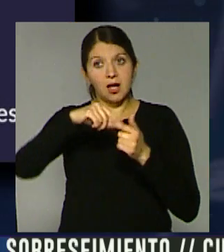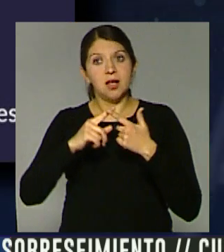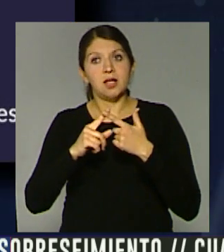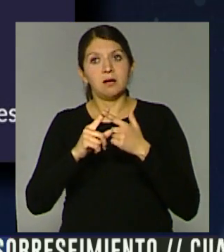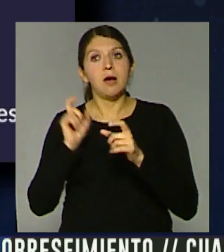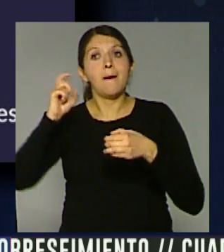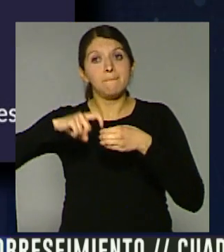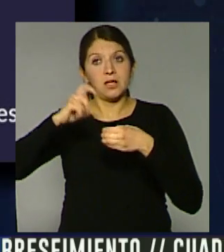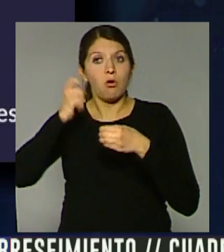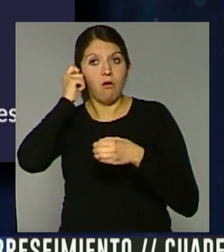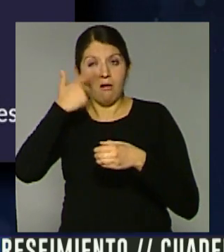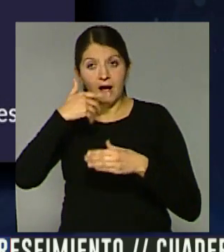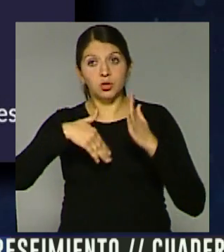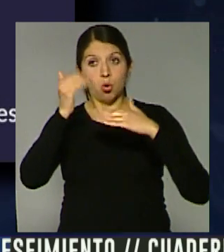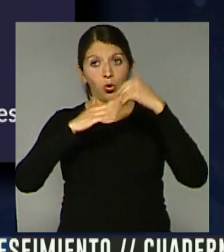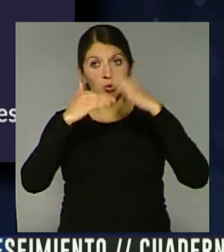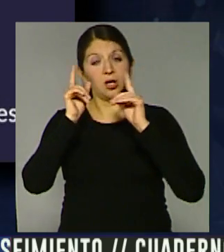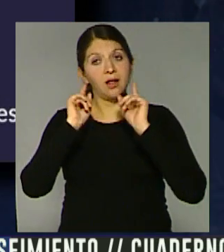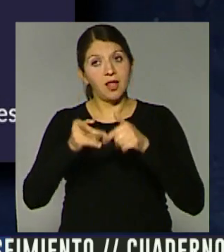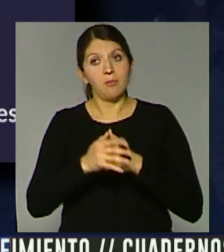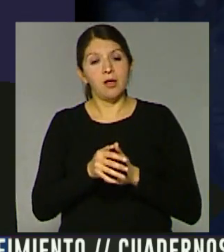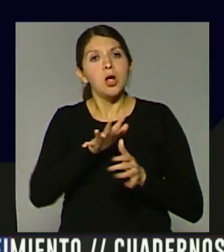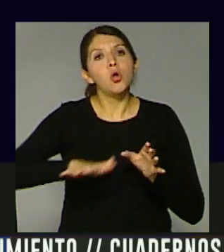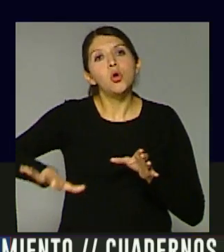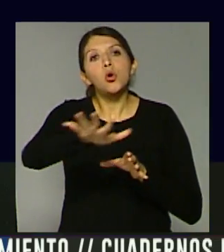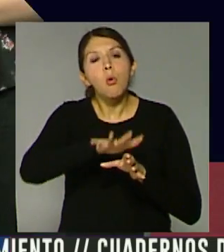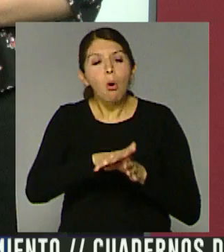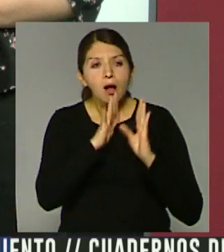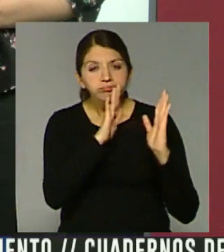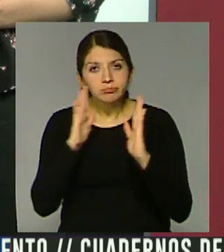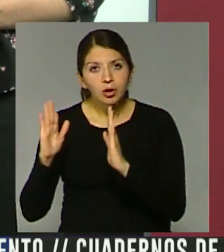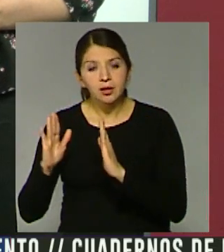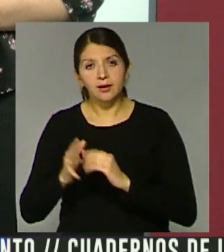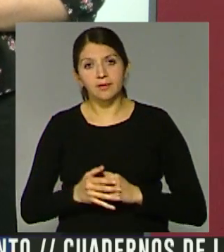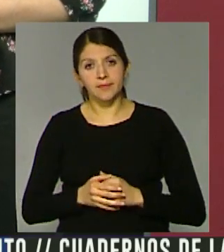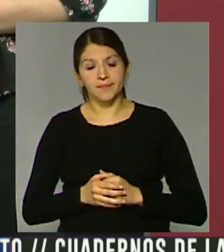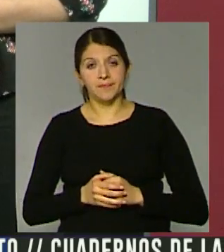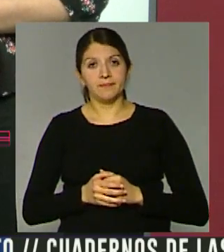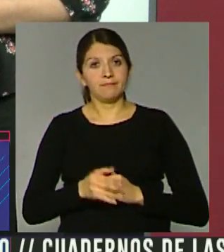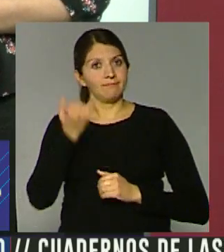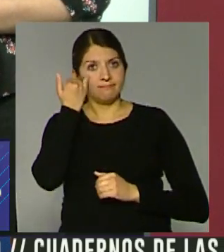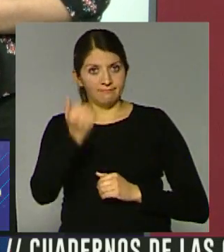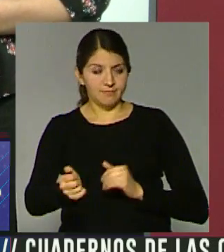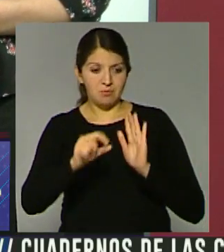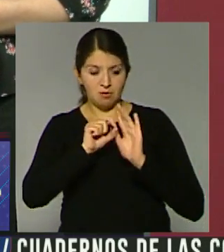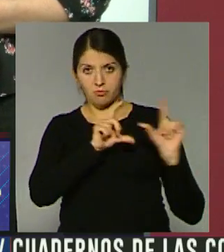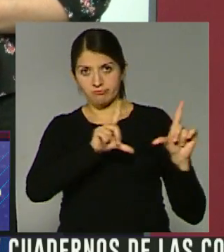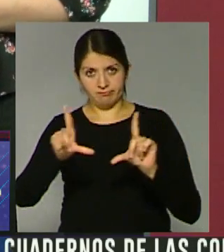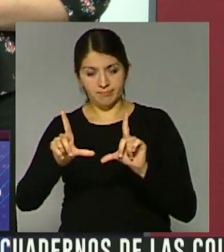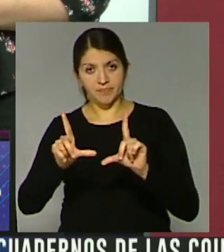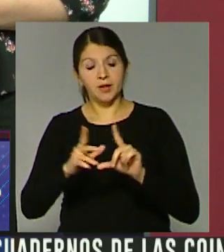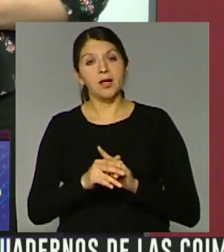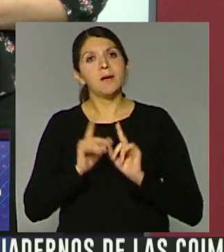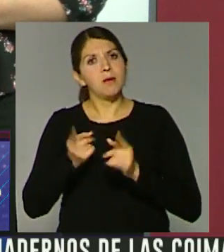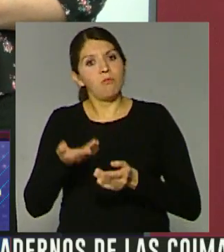construcciones y aquellas relacionadas con el planeamiento estratégico de las regiones. Bien, ahí compartíamos lo que tiene que ver con esta decisión a